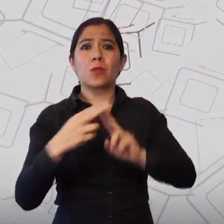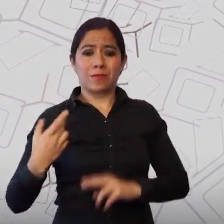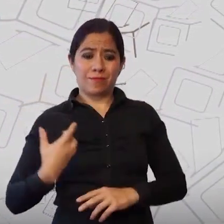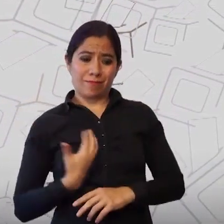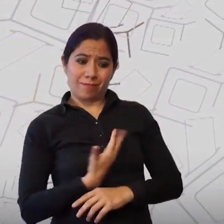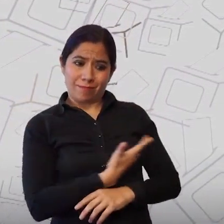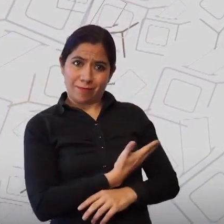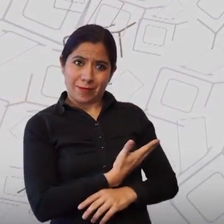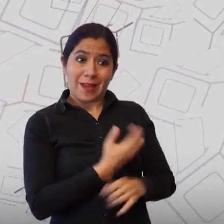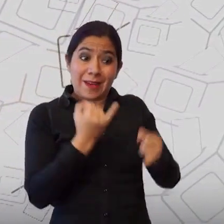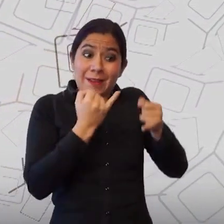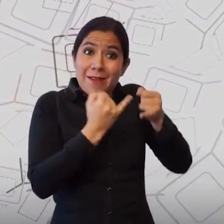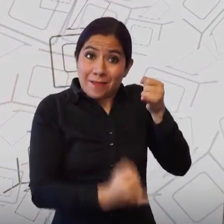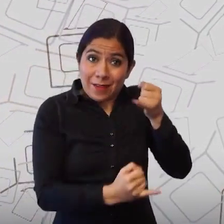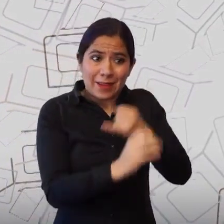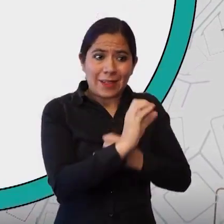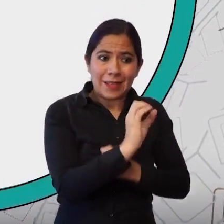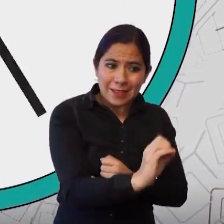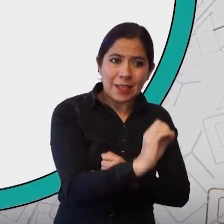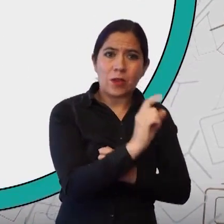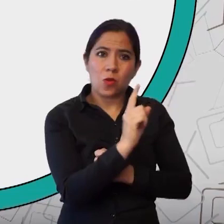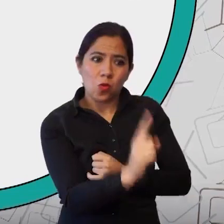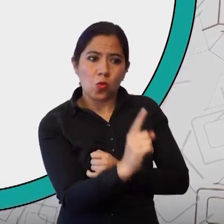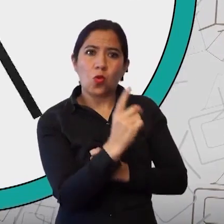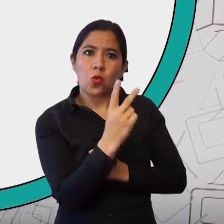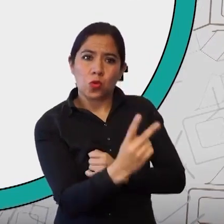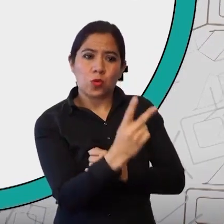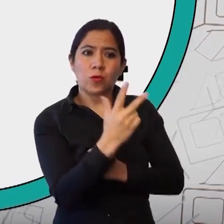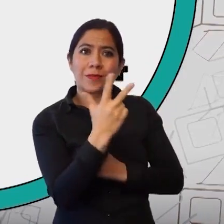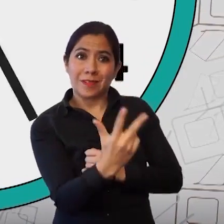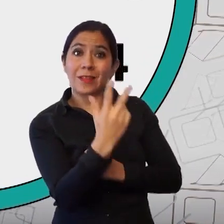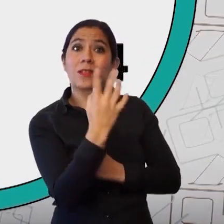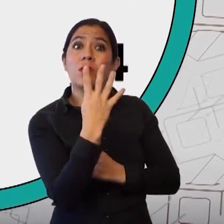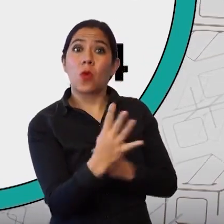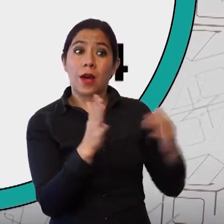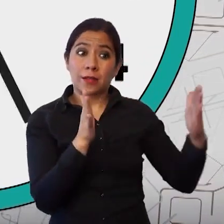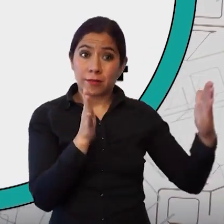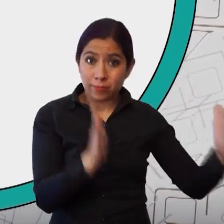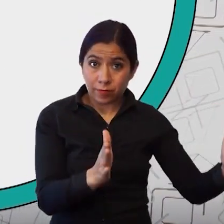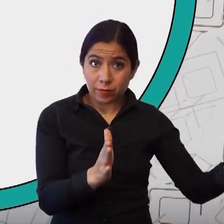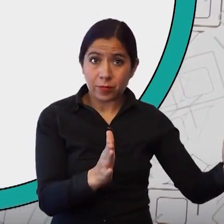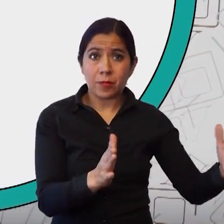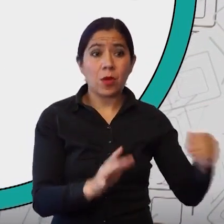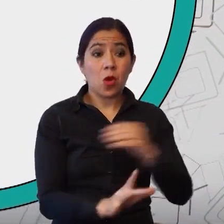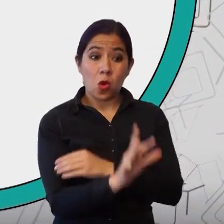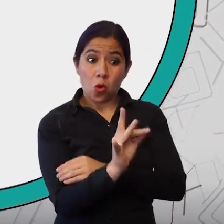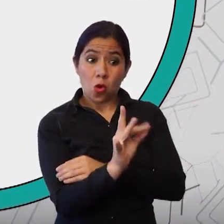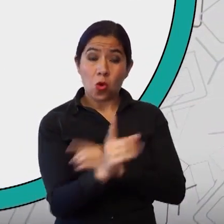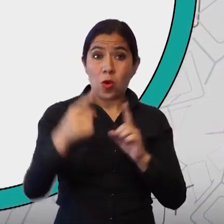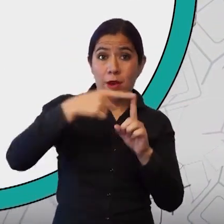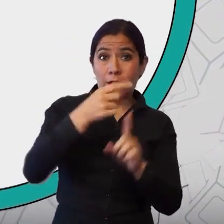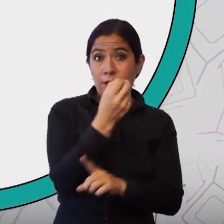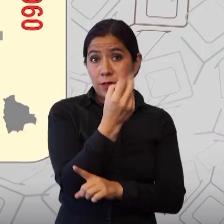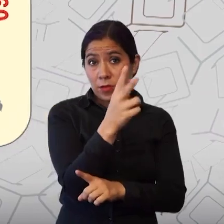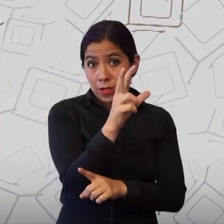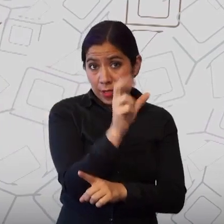números de cédula de identidad terminen de 0 a 4, de 8 de la mañana hasta las 12 con 30,